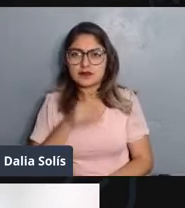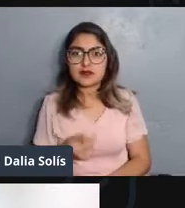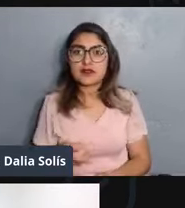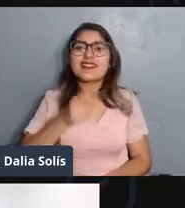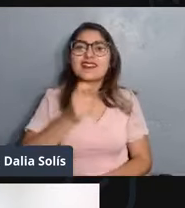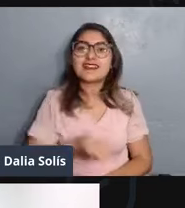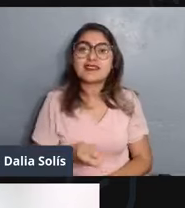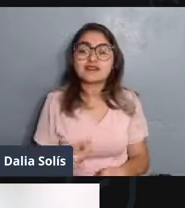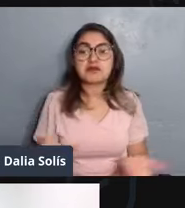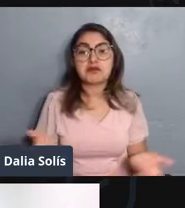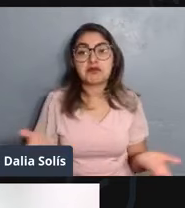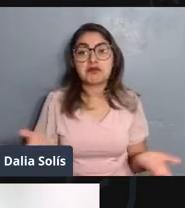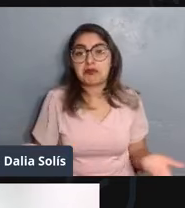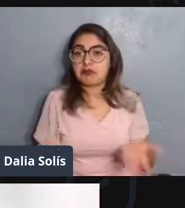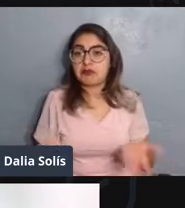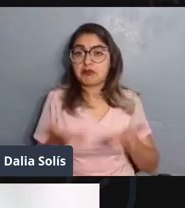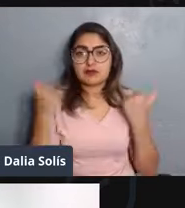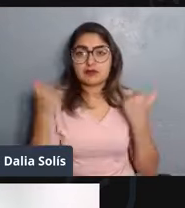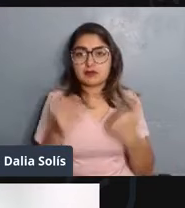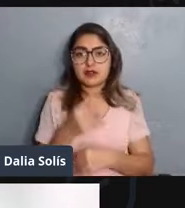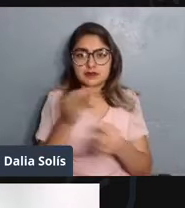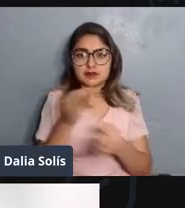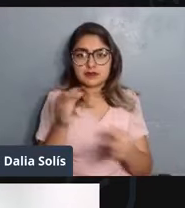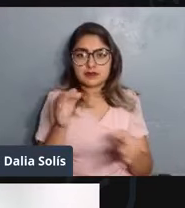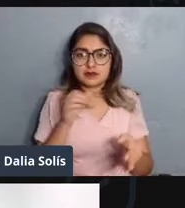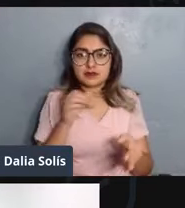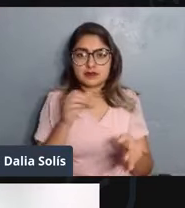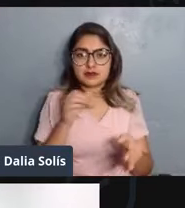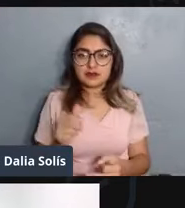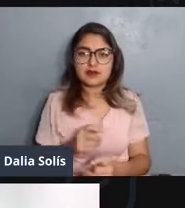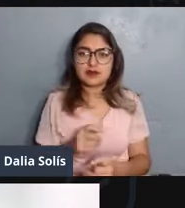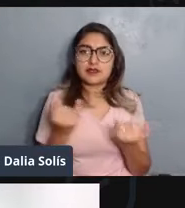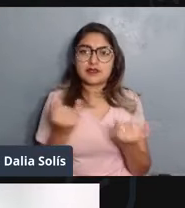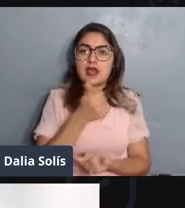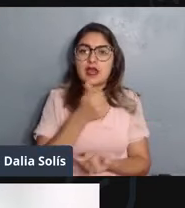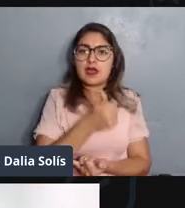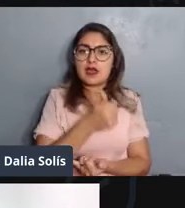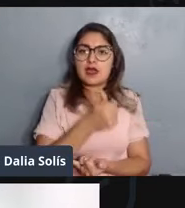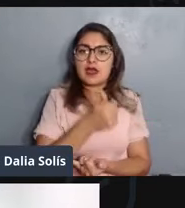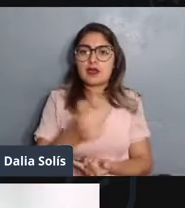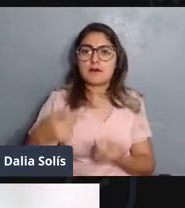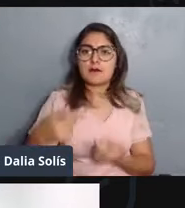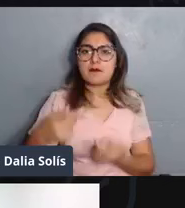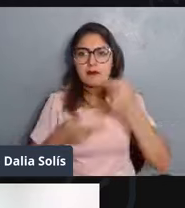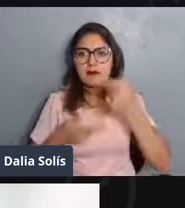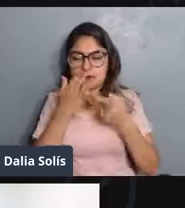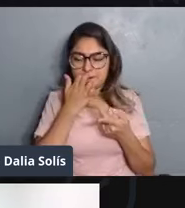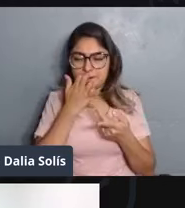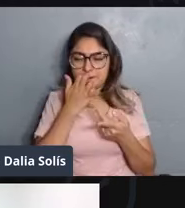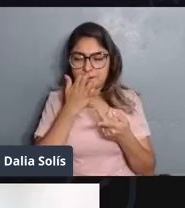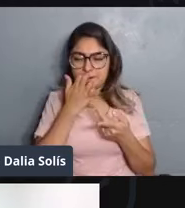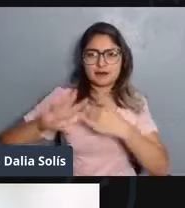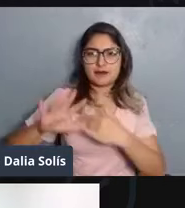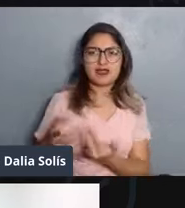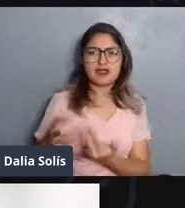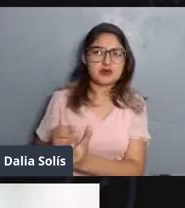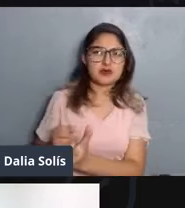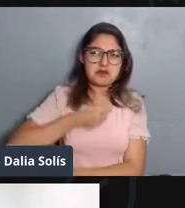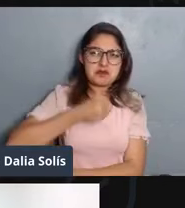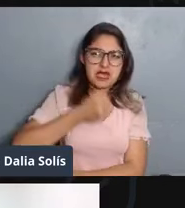las propias actitudes, vamos diciendo los viejos, las viejas, ¿no? Y eso es despectivo.